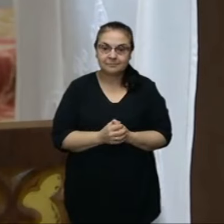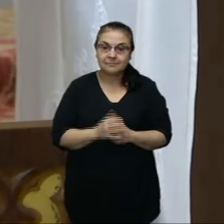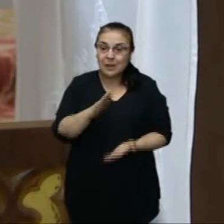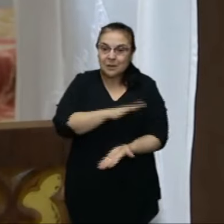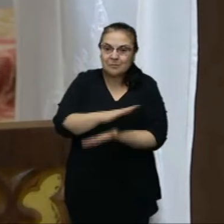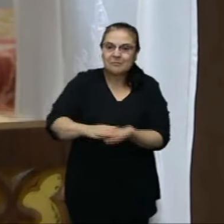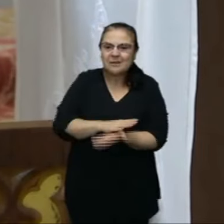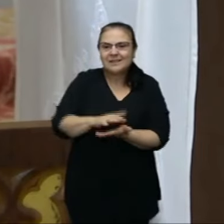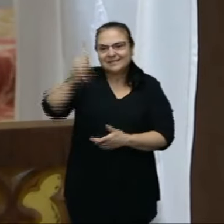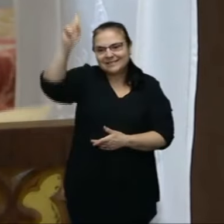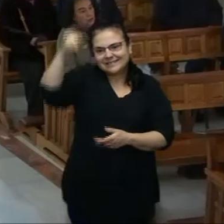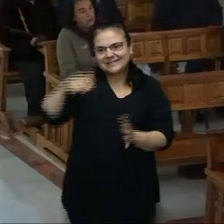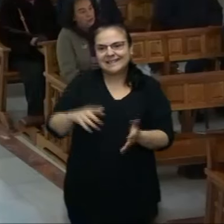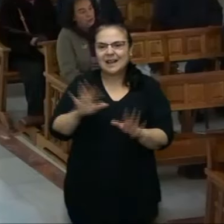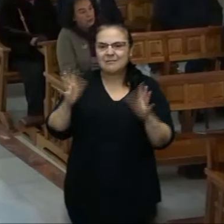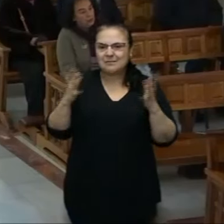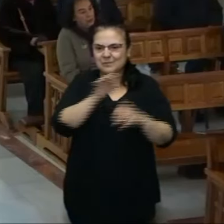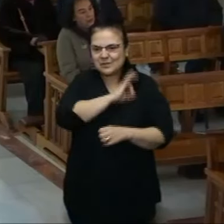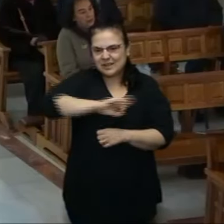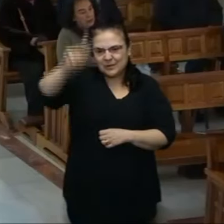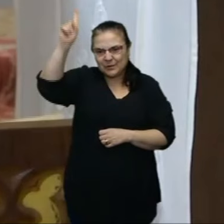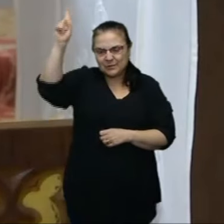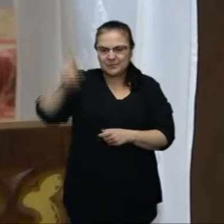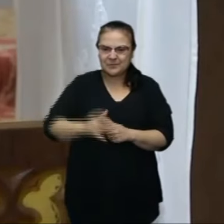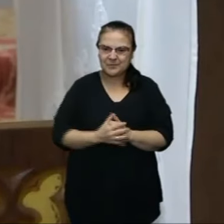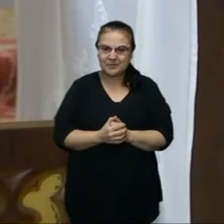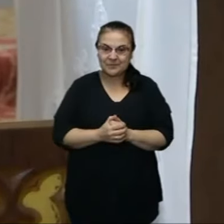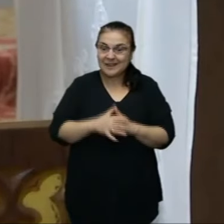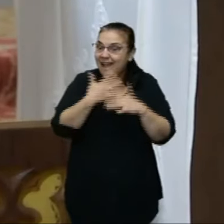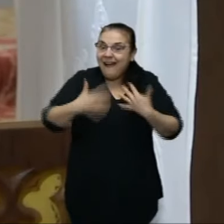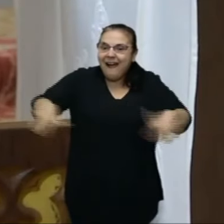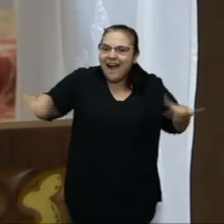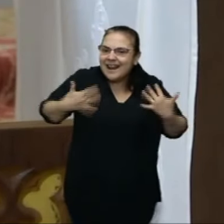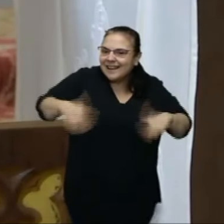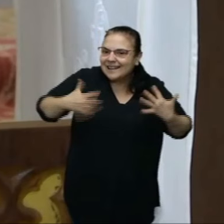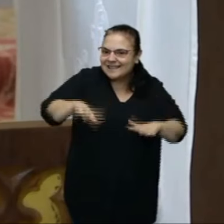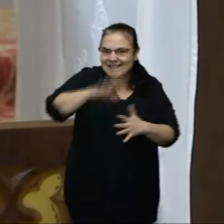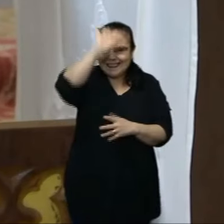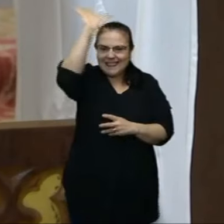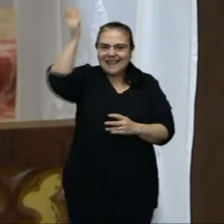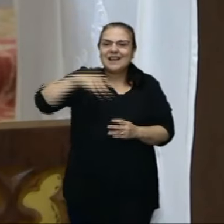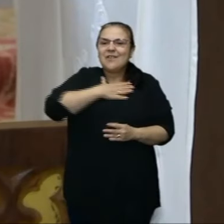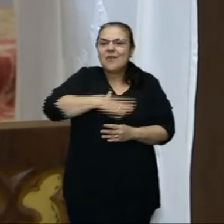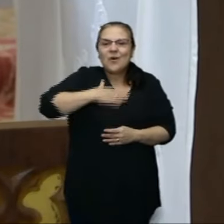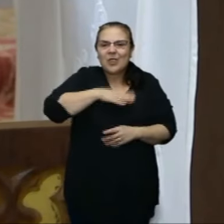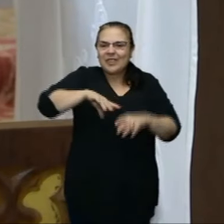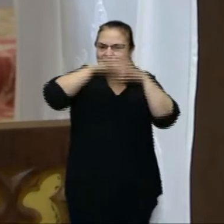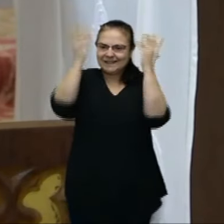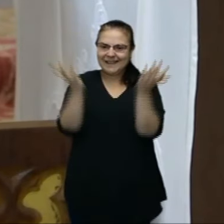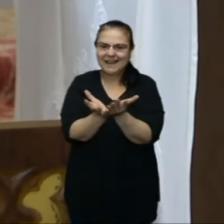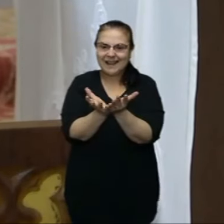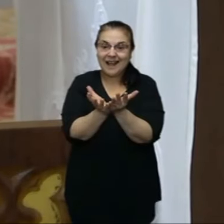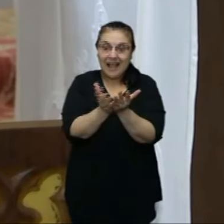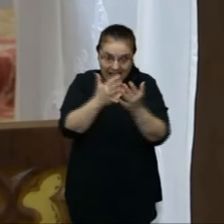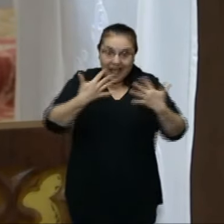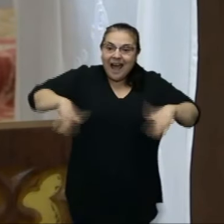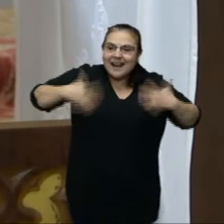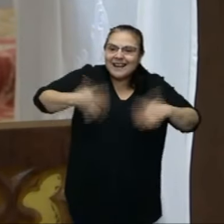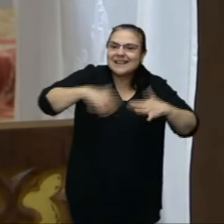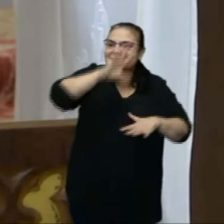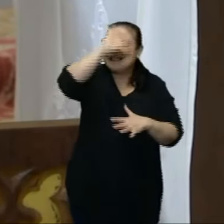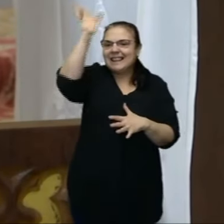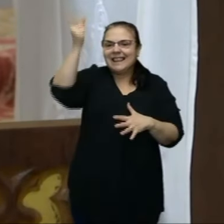Palabra de Dios. Te alabamos, Señor. Alégrese el cielo, goce la tierra. Alégrese el